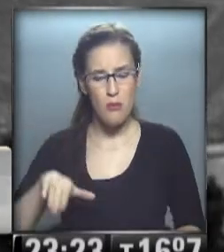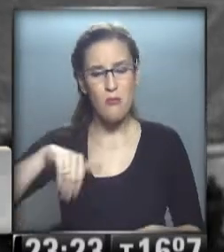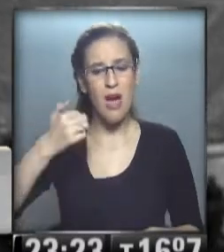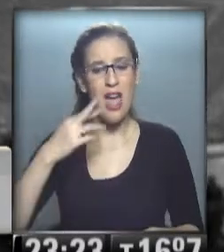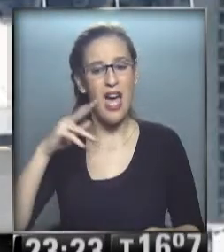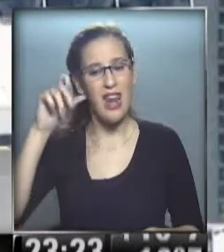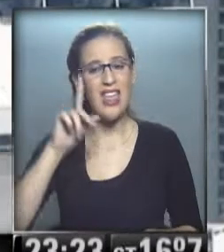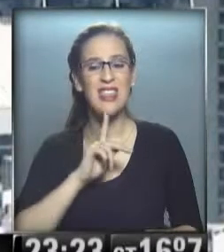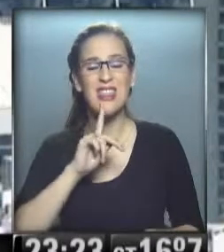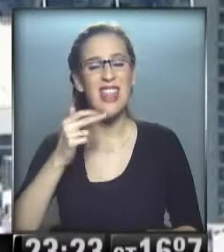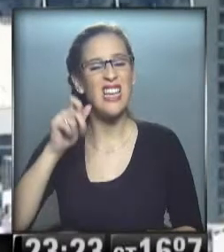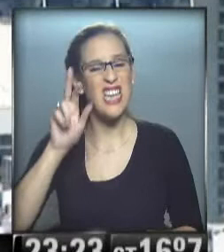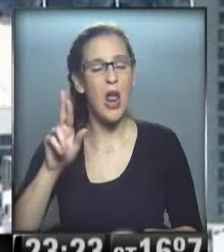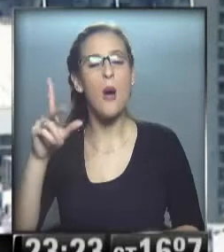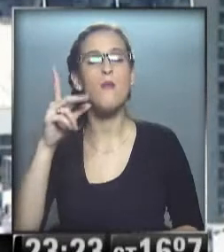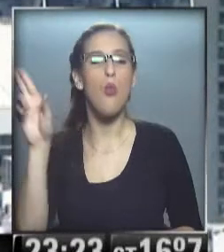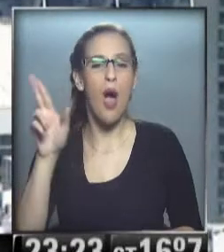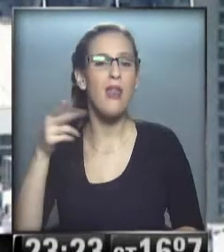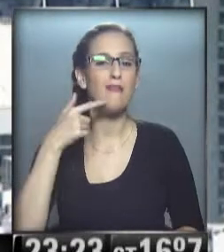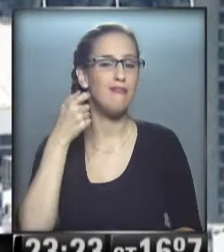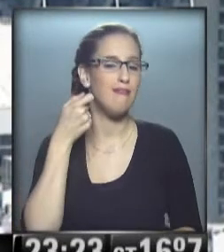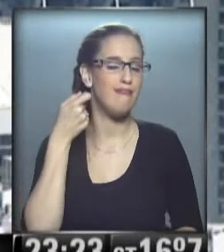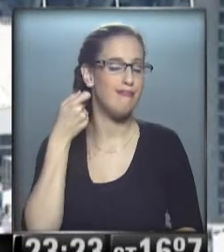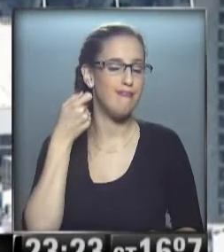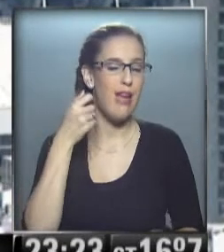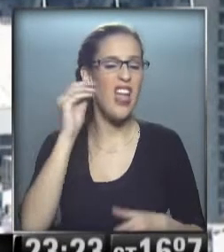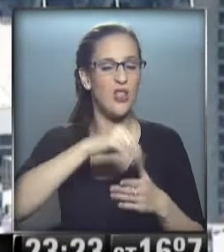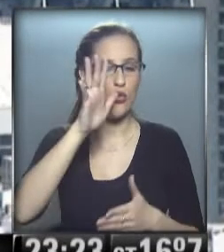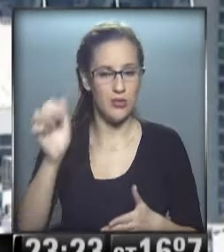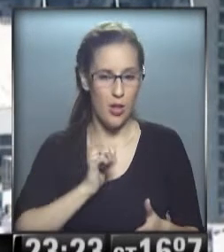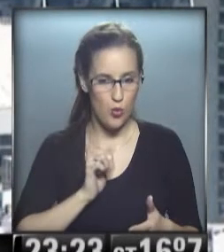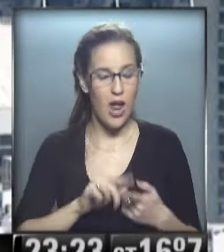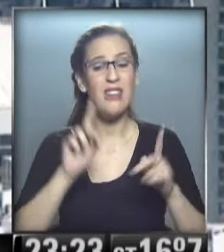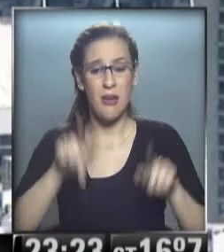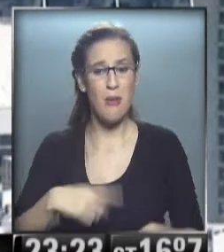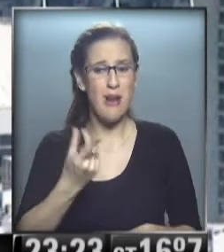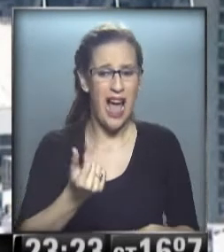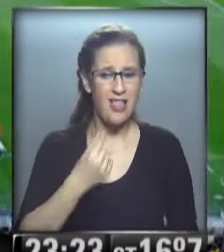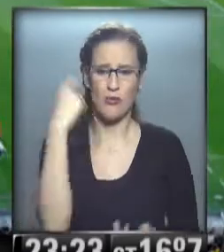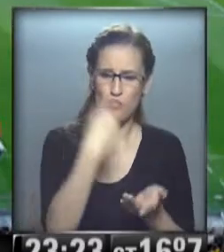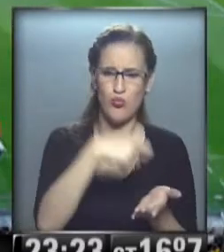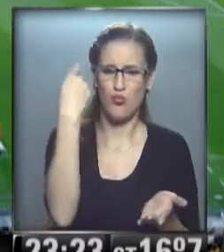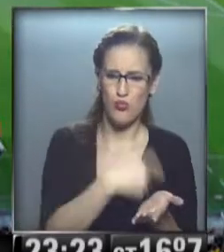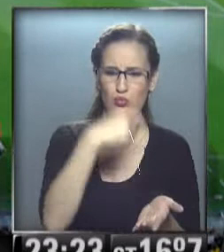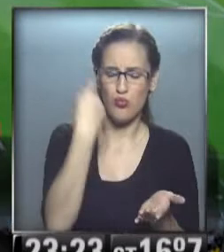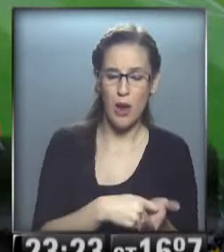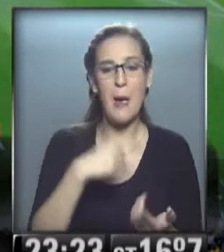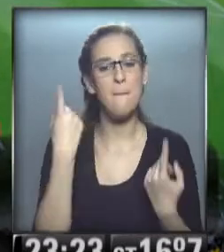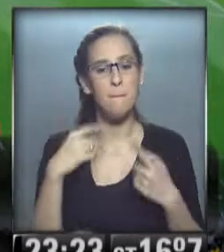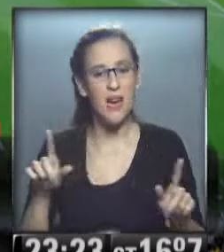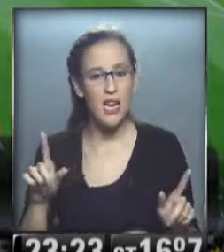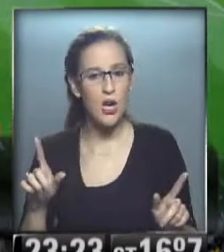y devolver a las Malvinas. Bueno. Además de una extraordinaria cifra de dinero, pero lo más llamativo de lo que